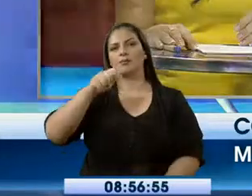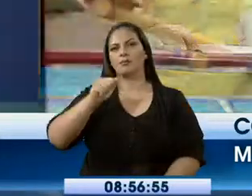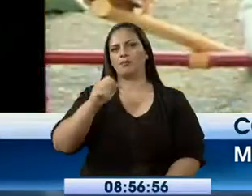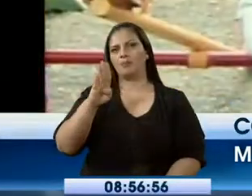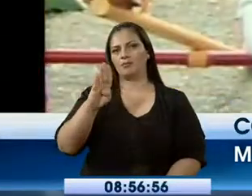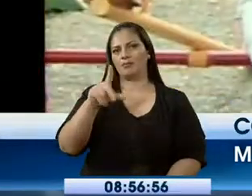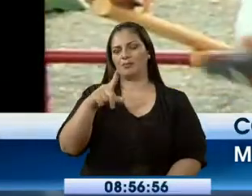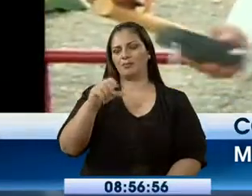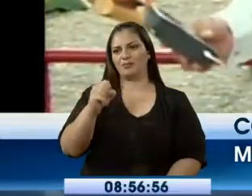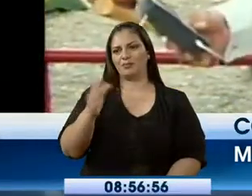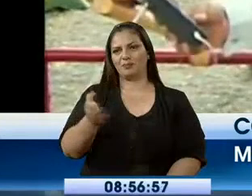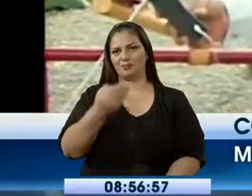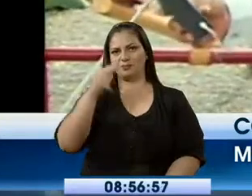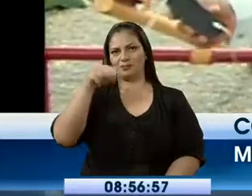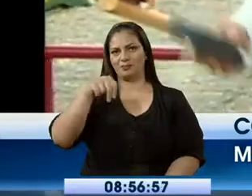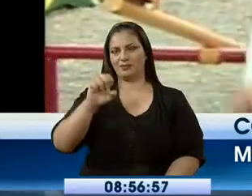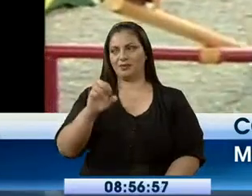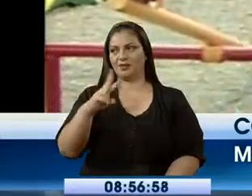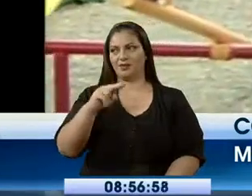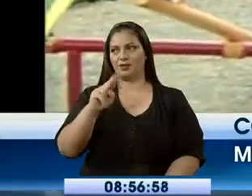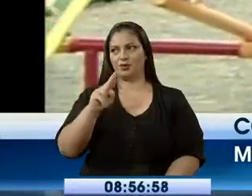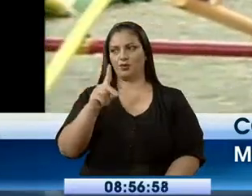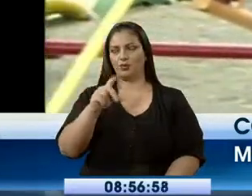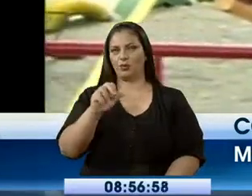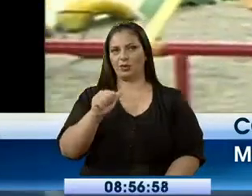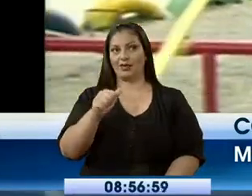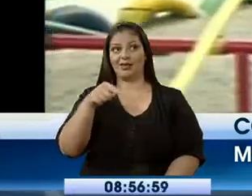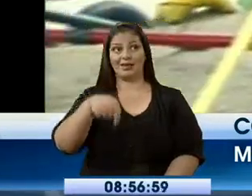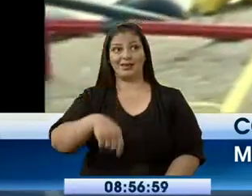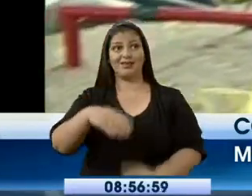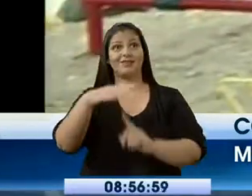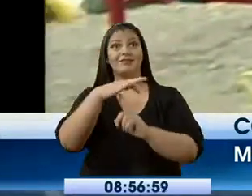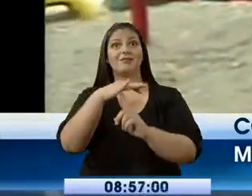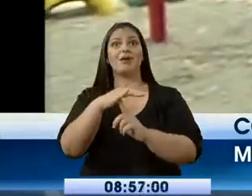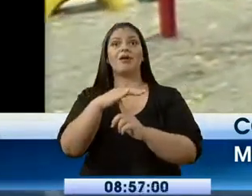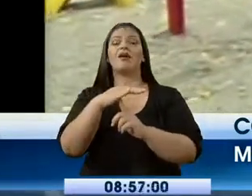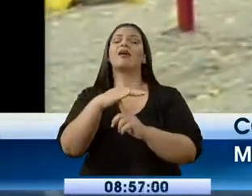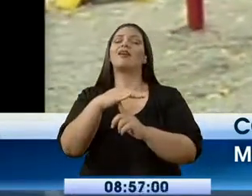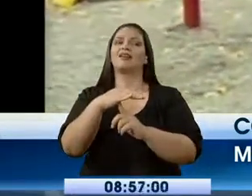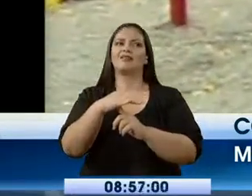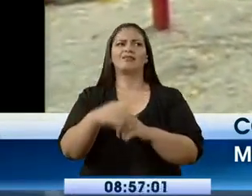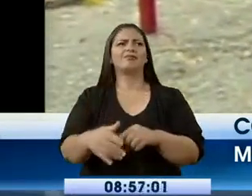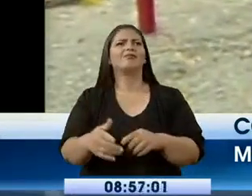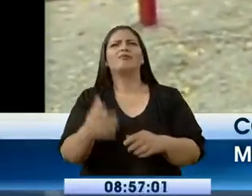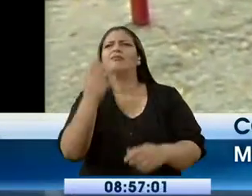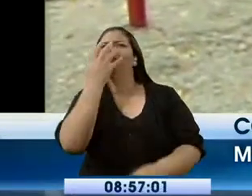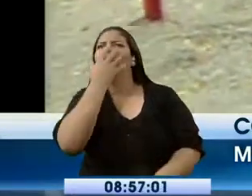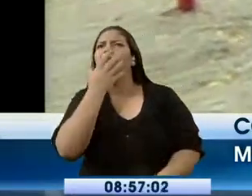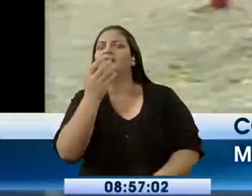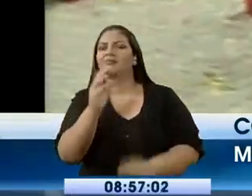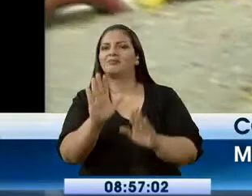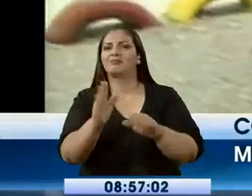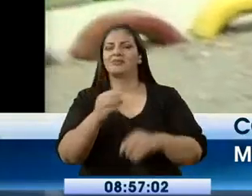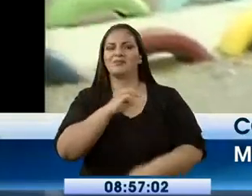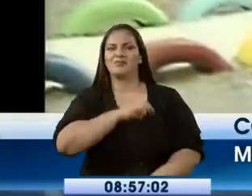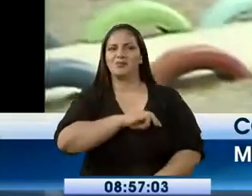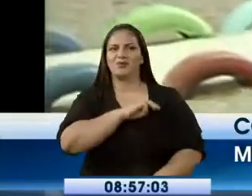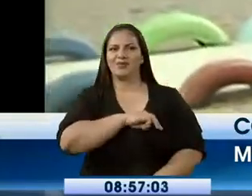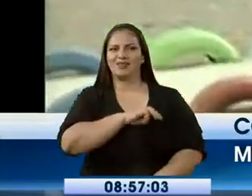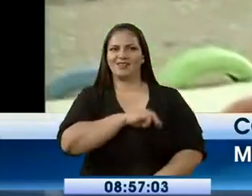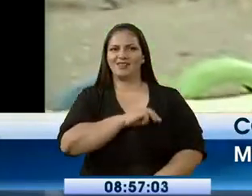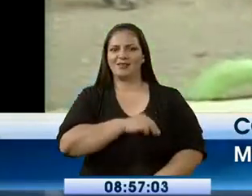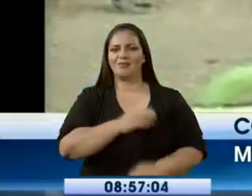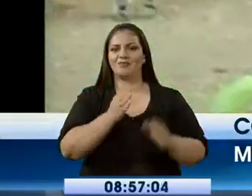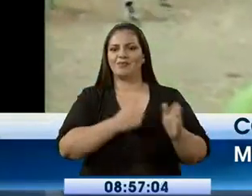Pablo Neruda. Este parque que está participando en el concurso municipal Mejoremos